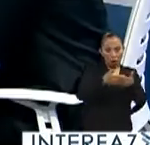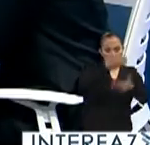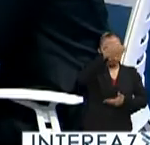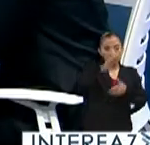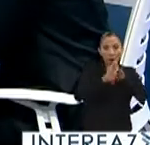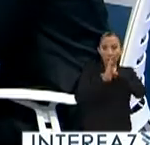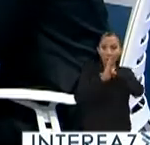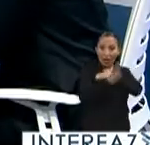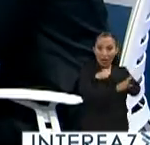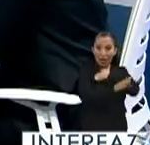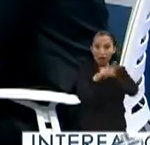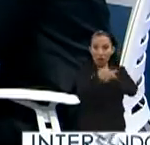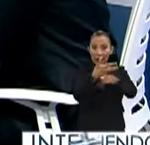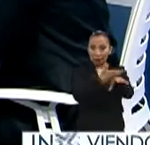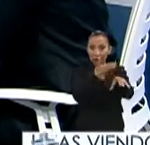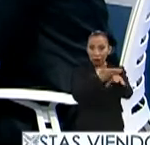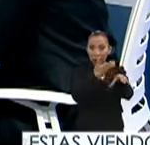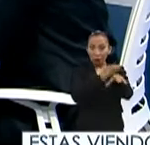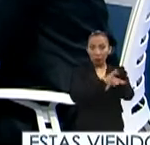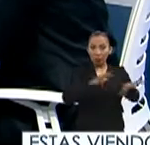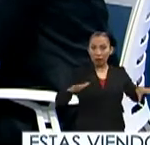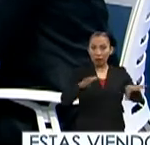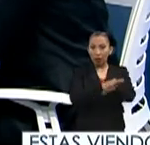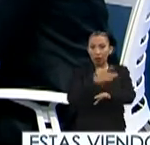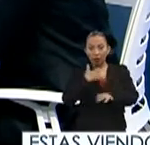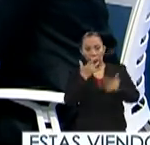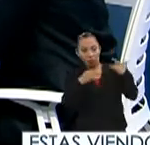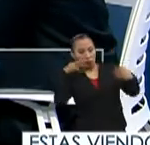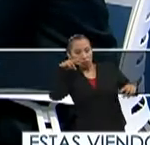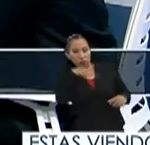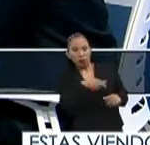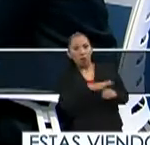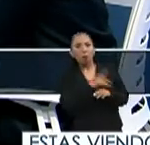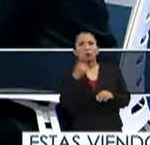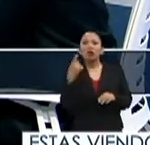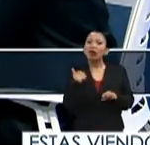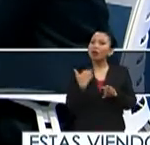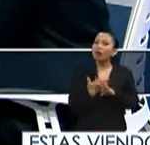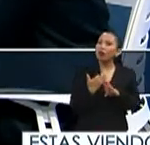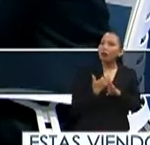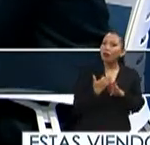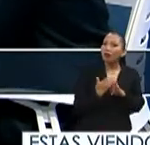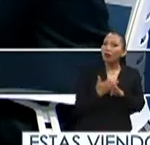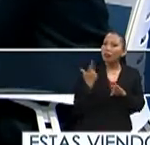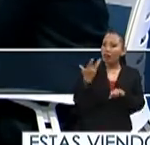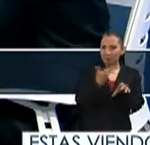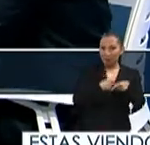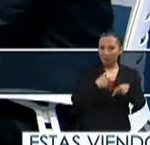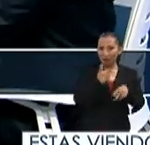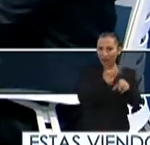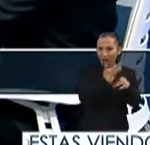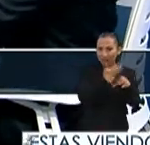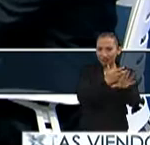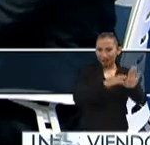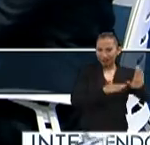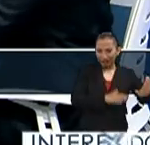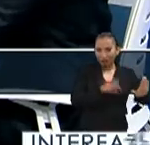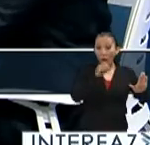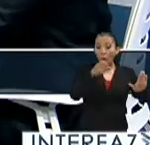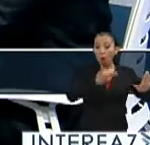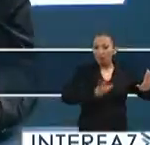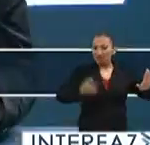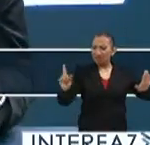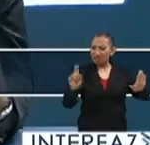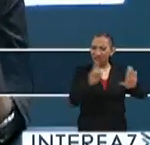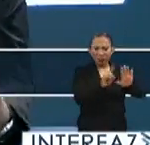sobre la inmigración en los Estados Unidos puede cambiar la percepción, por qué eventualmente los norteamericanos o un